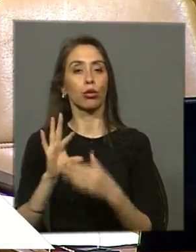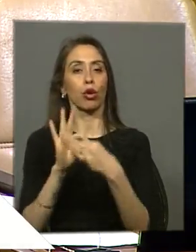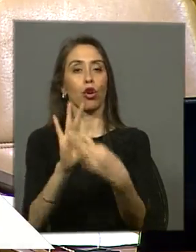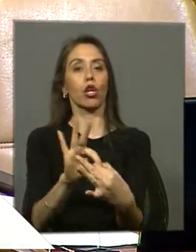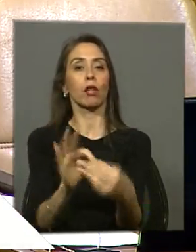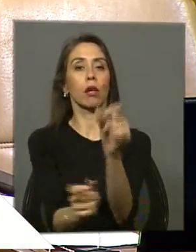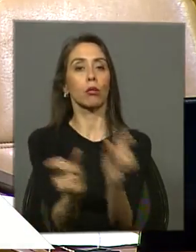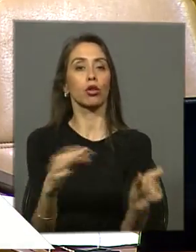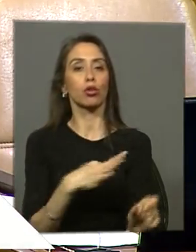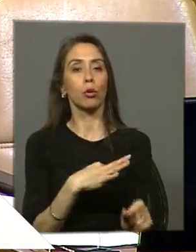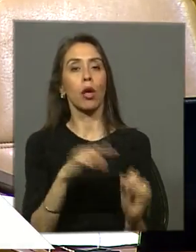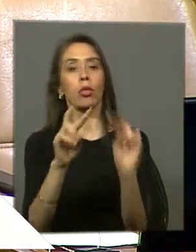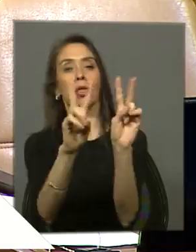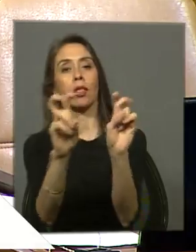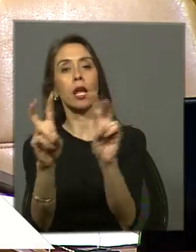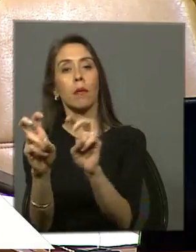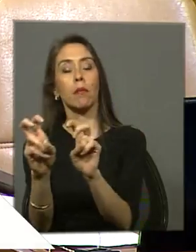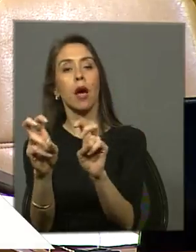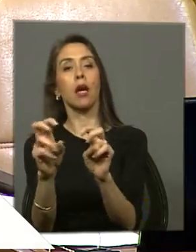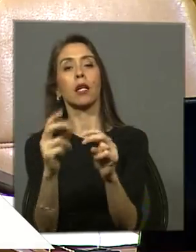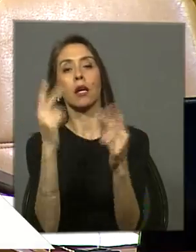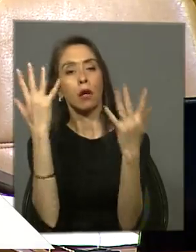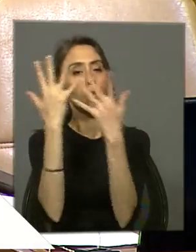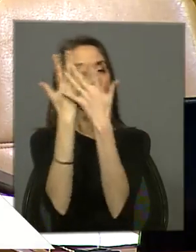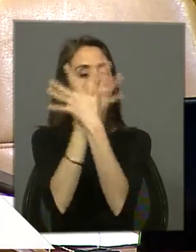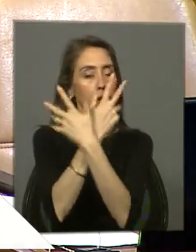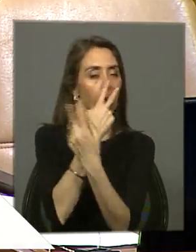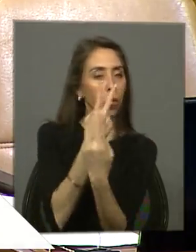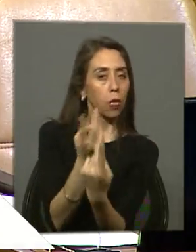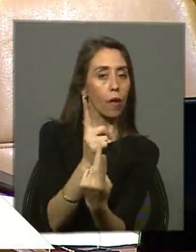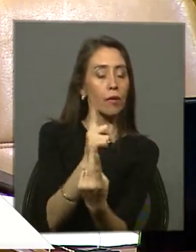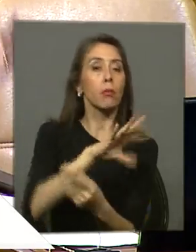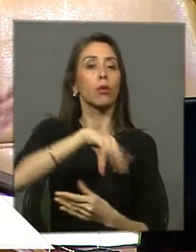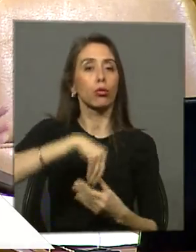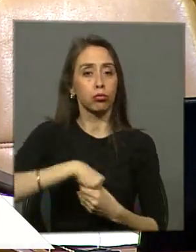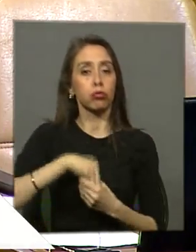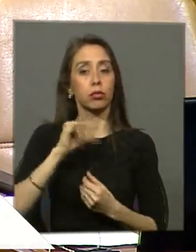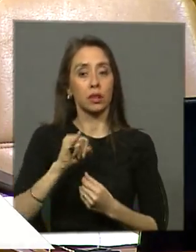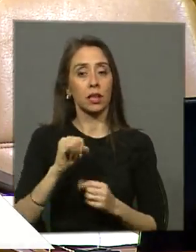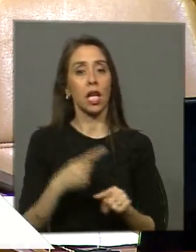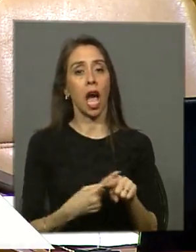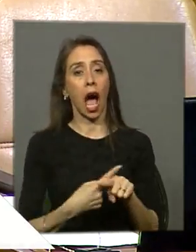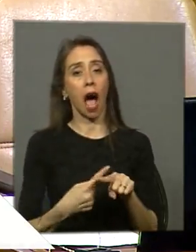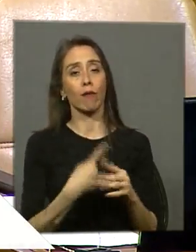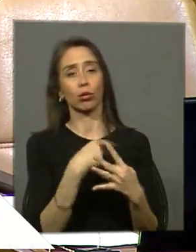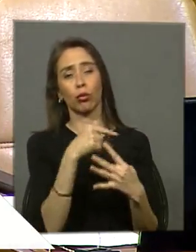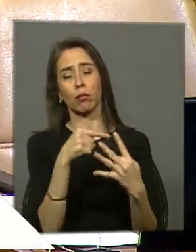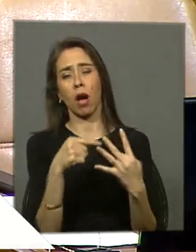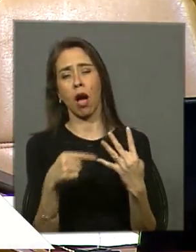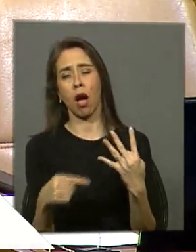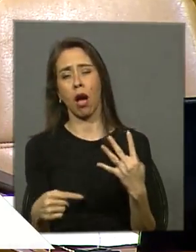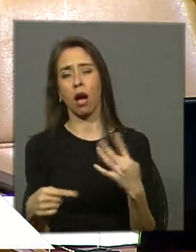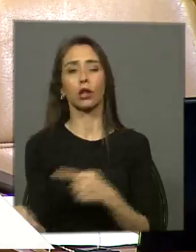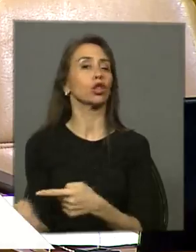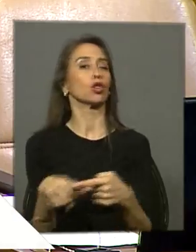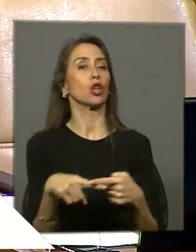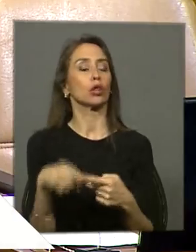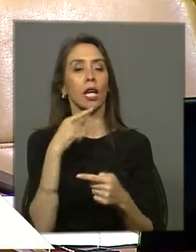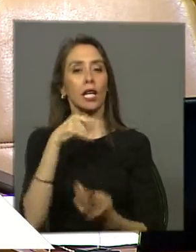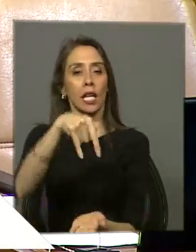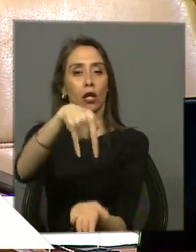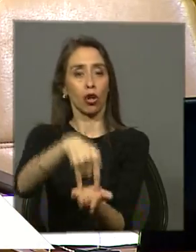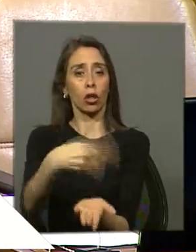respecto de aquellos temas que muchas veces parecen invisibles pero que forman parte de un conjunto de abusos de lo cual la sociedad quiere que este